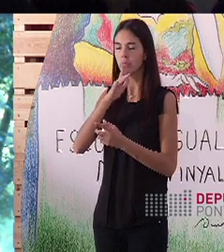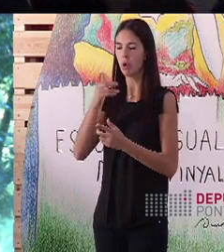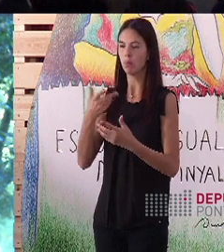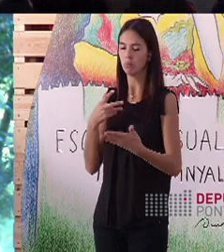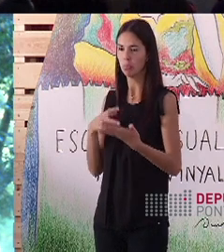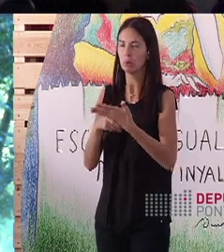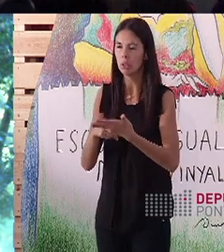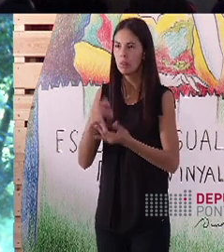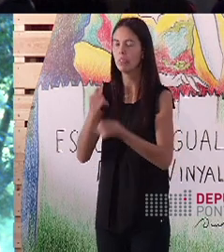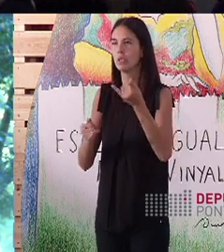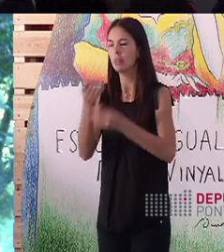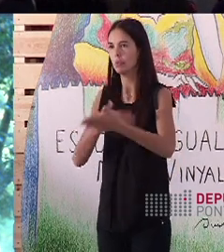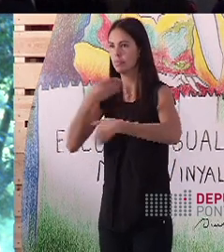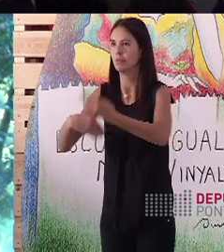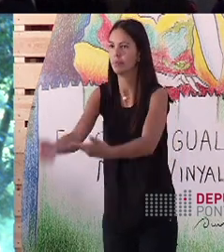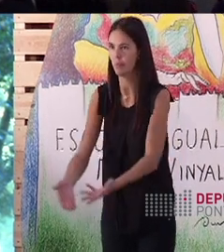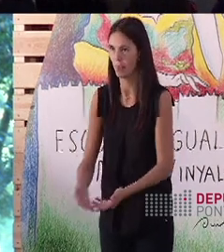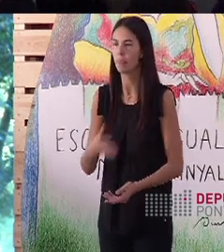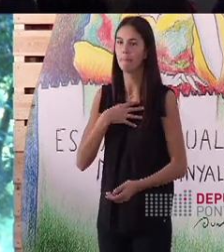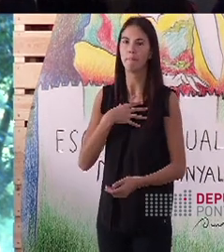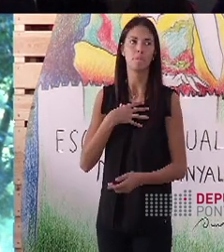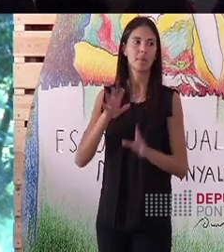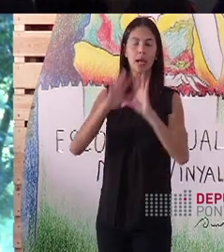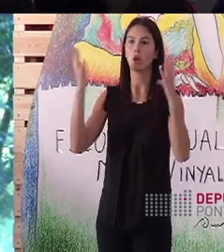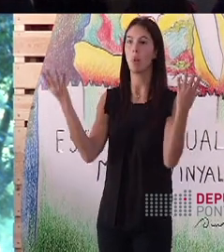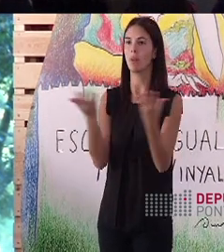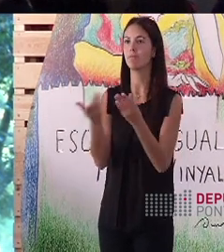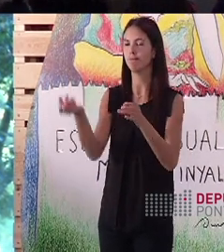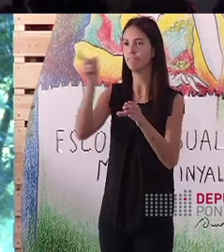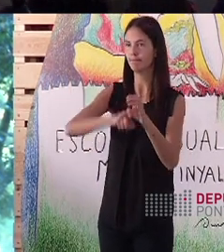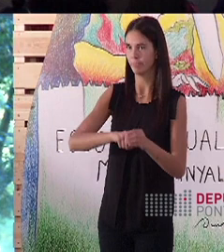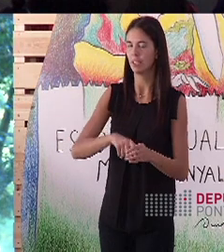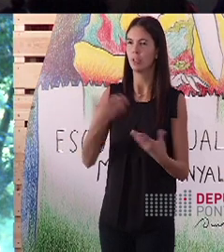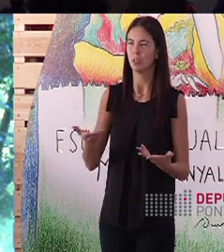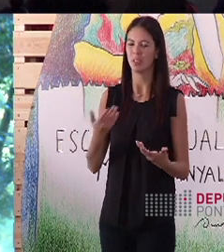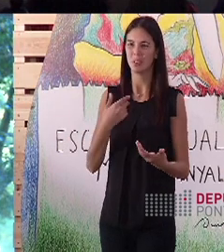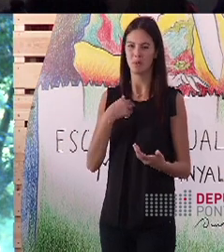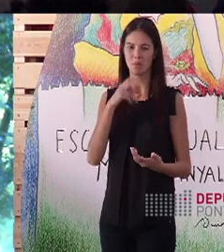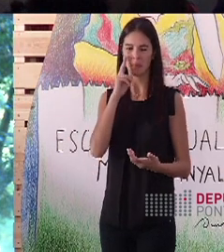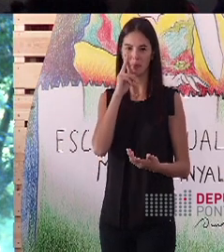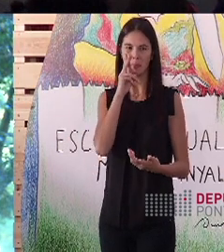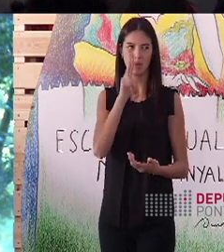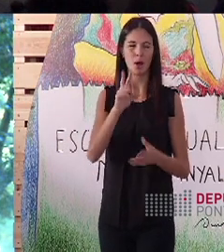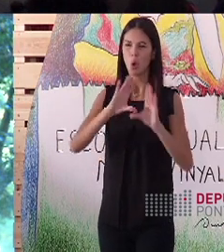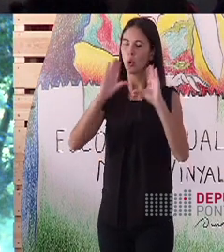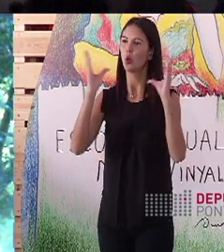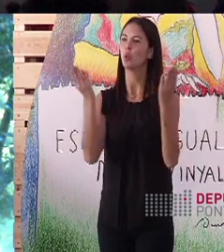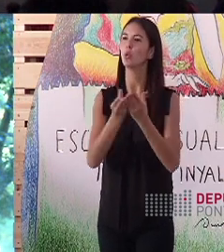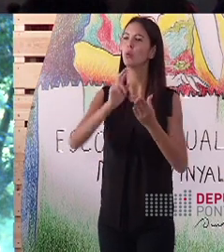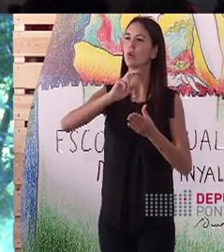bloqueo para engancharse na globalización, planteara isto respecto de outro grupo